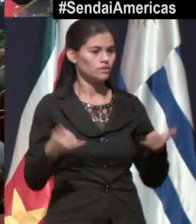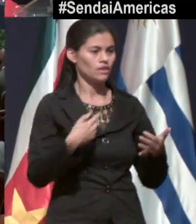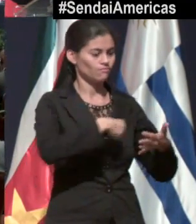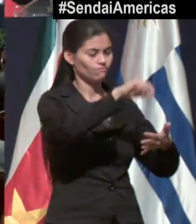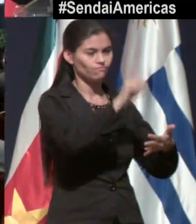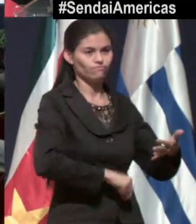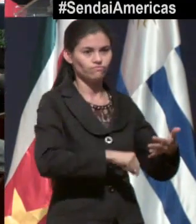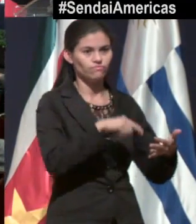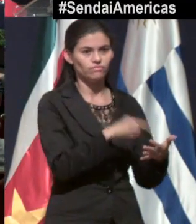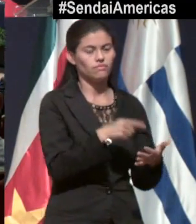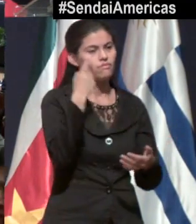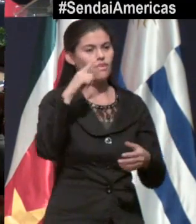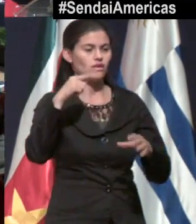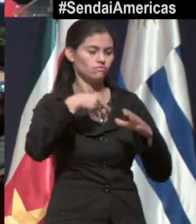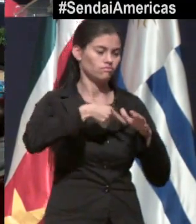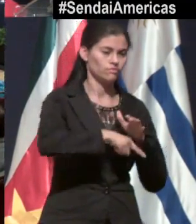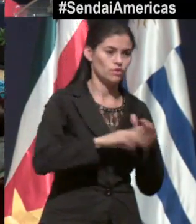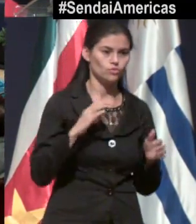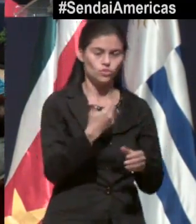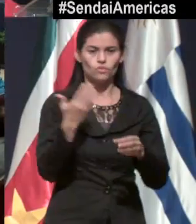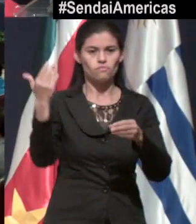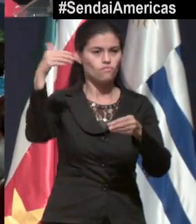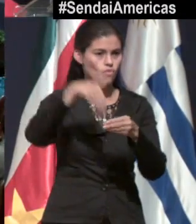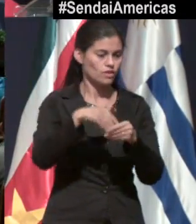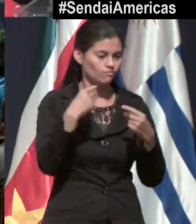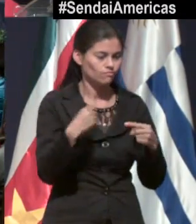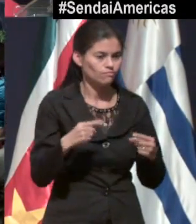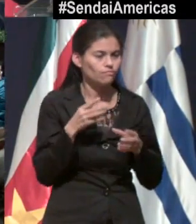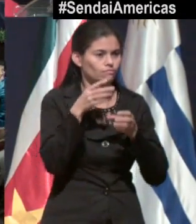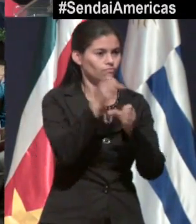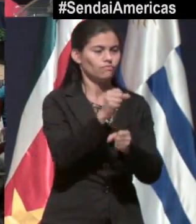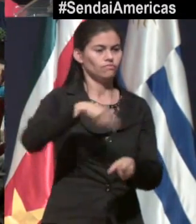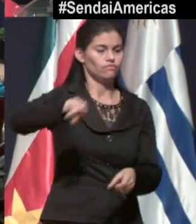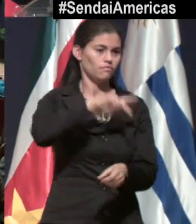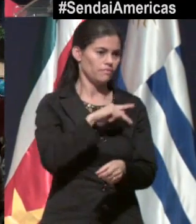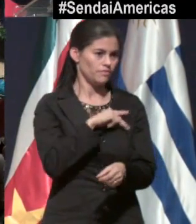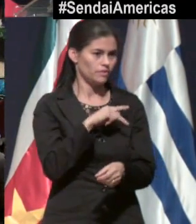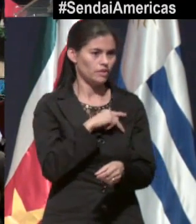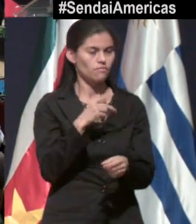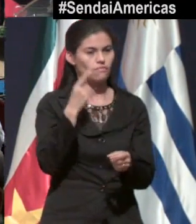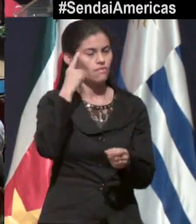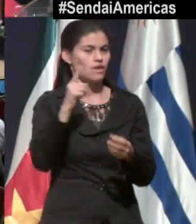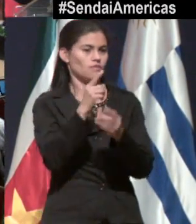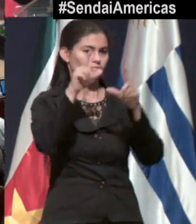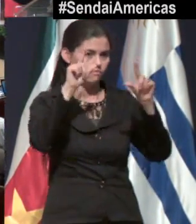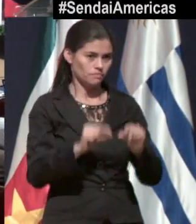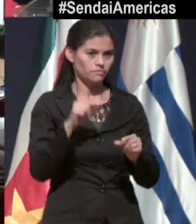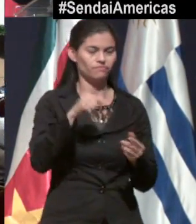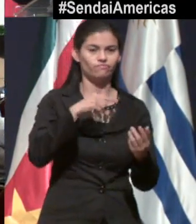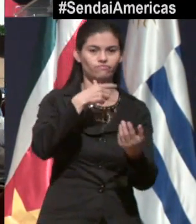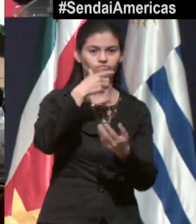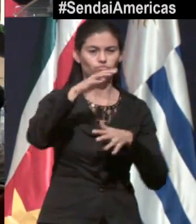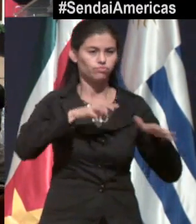orden ejecutiva para profundizar nuestra política institucional sobre gestión de riesgo de desastres, de manera